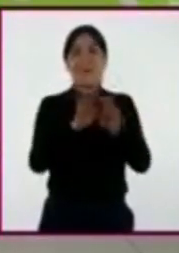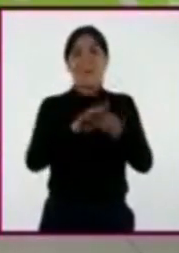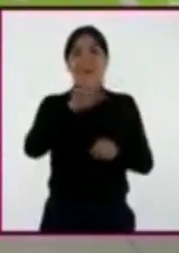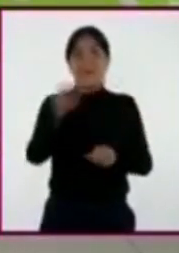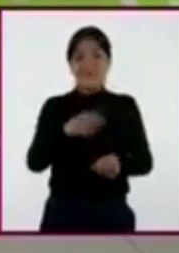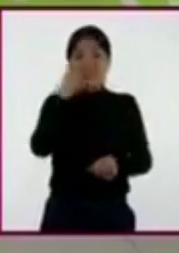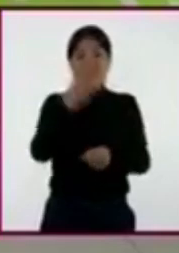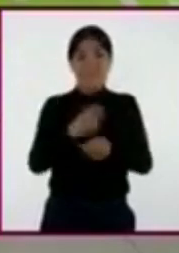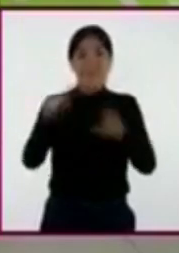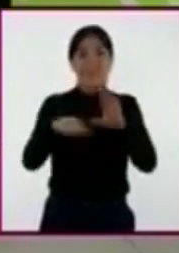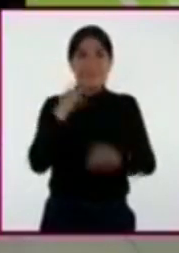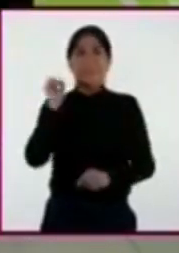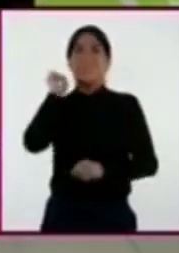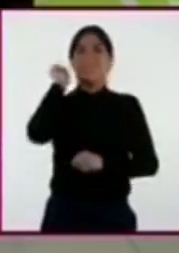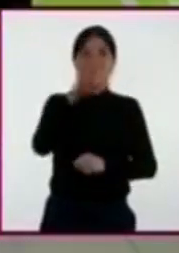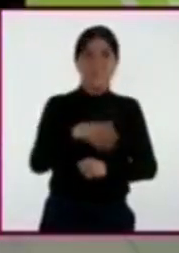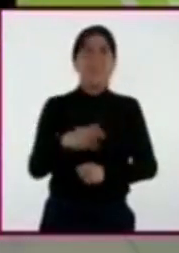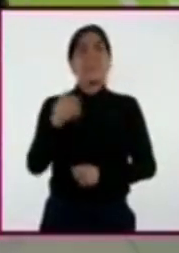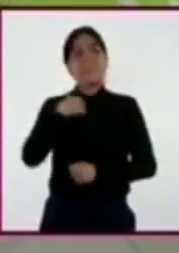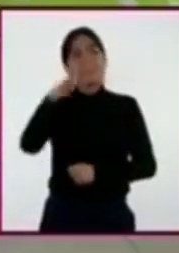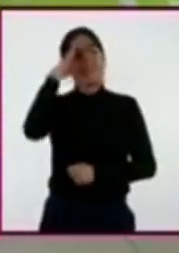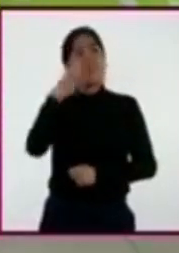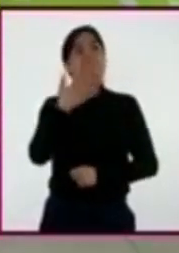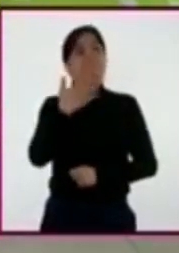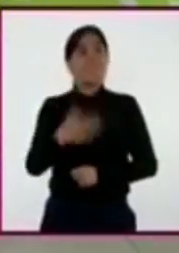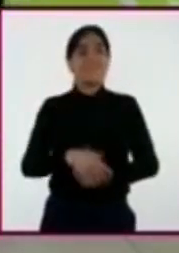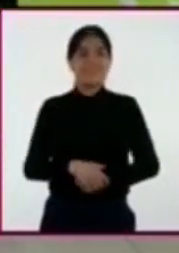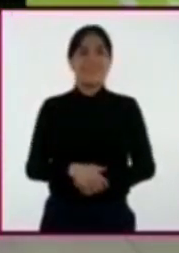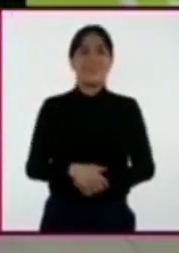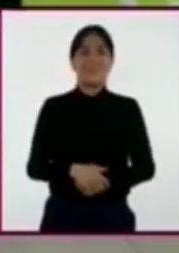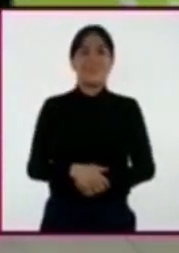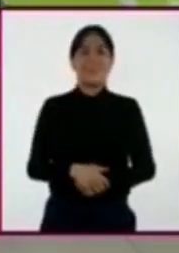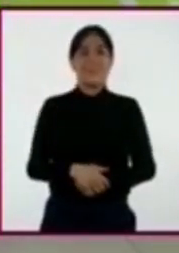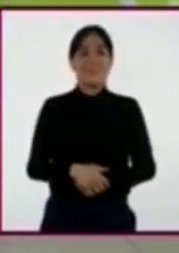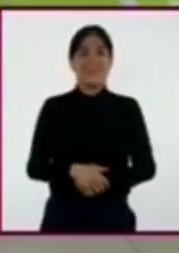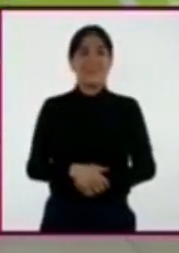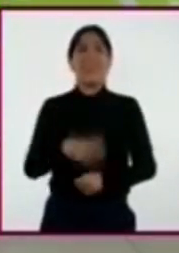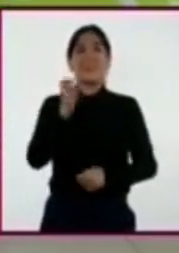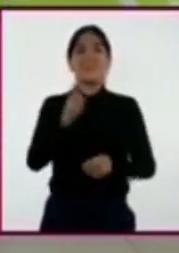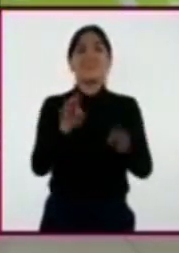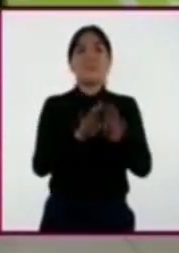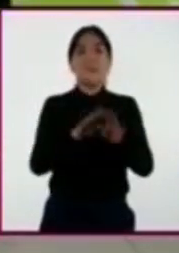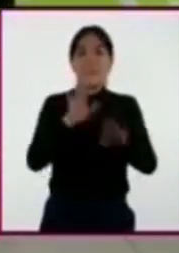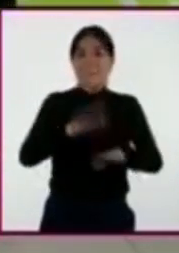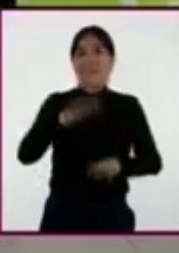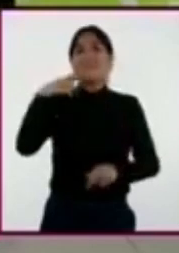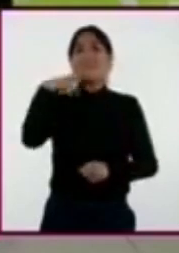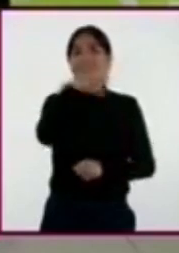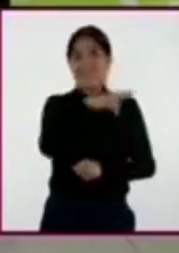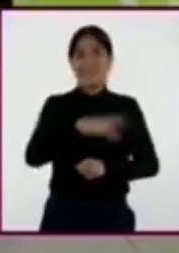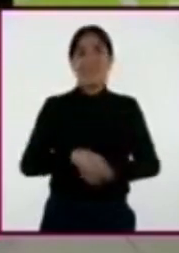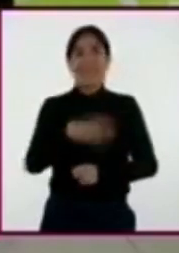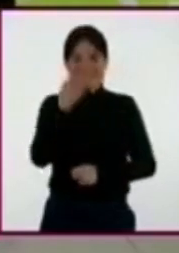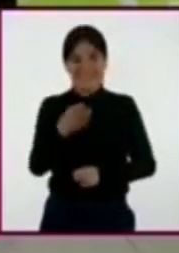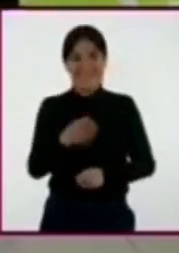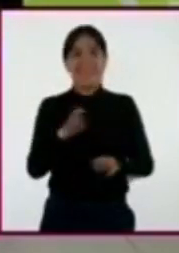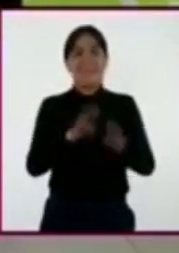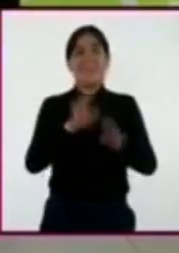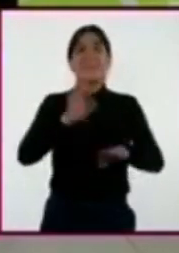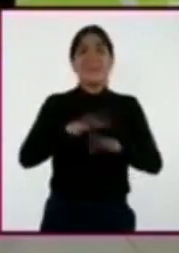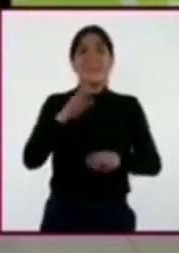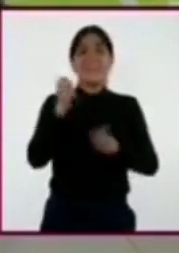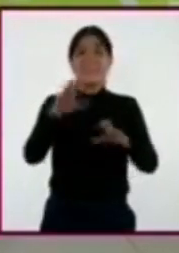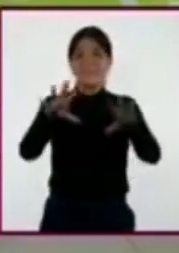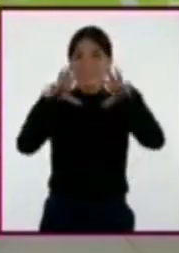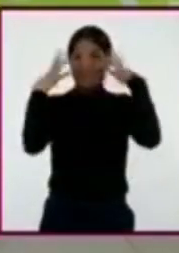la segunda vez, lo lanzamos. ¿Me parece bien? Muy bien. El punto aquí va a ser hacerlo más rápido. Exacto, vamos a meterle